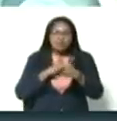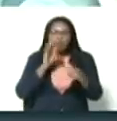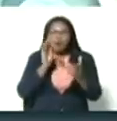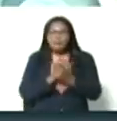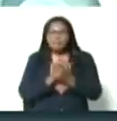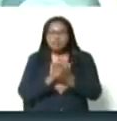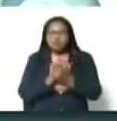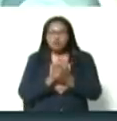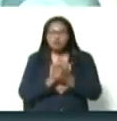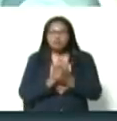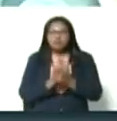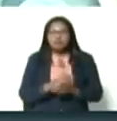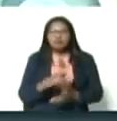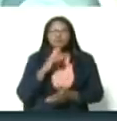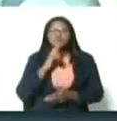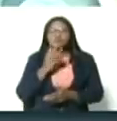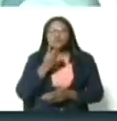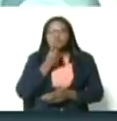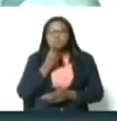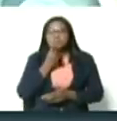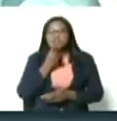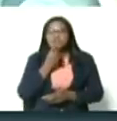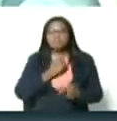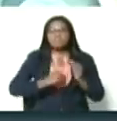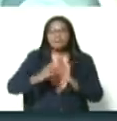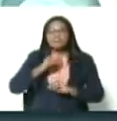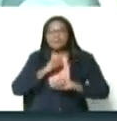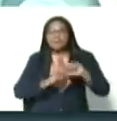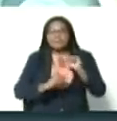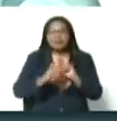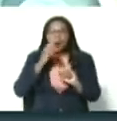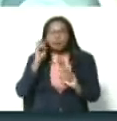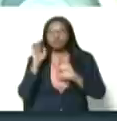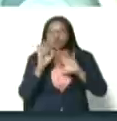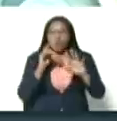de República Dominicana que viene bailando merengue, Miguel